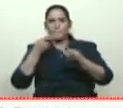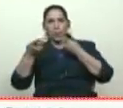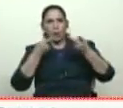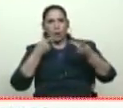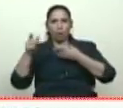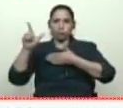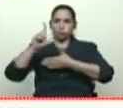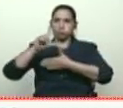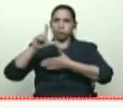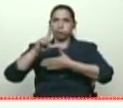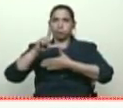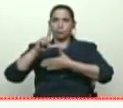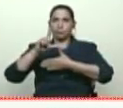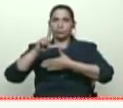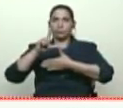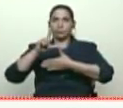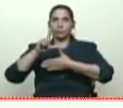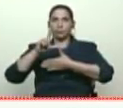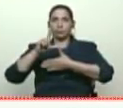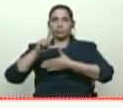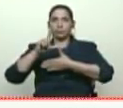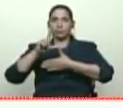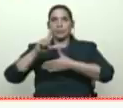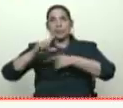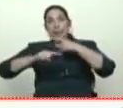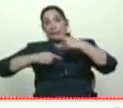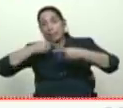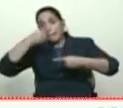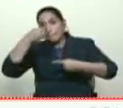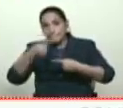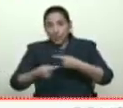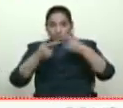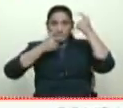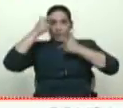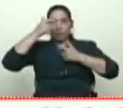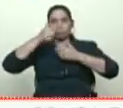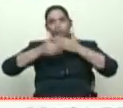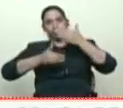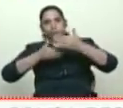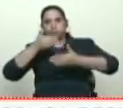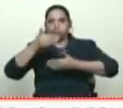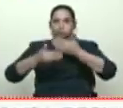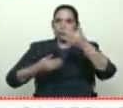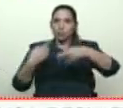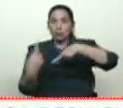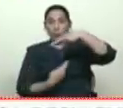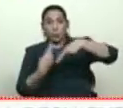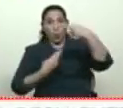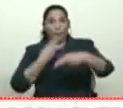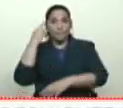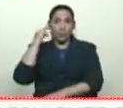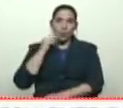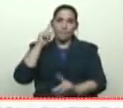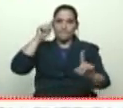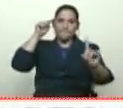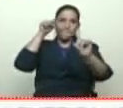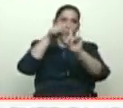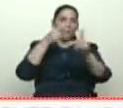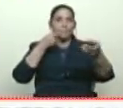América Latina se da después que Chávez avanza con la revolución bolivariana y alcanza las